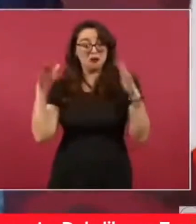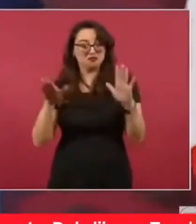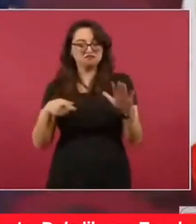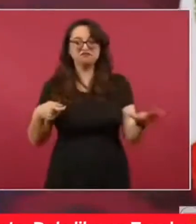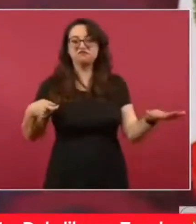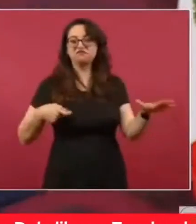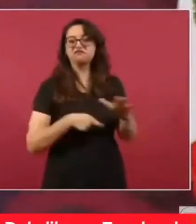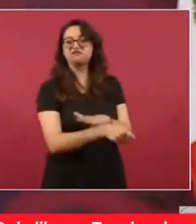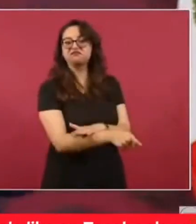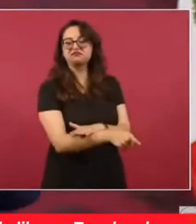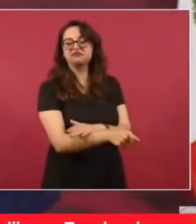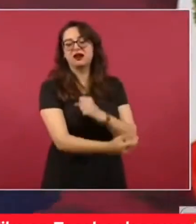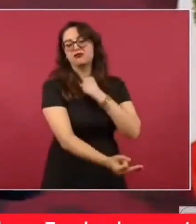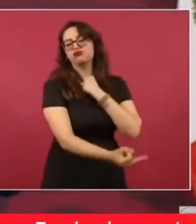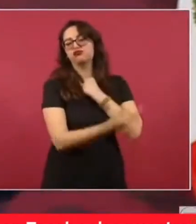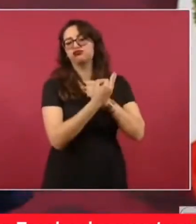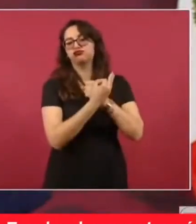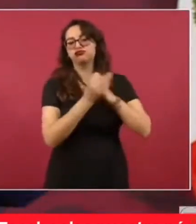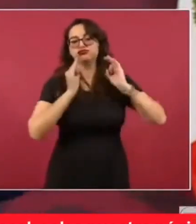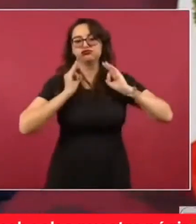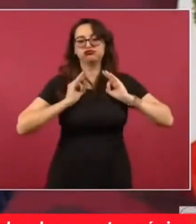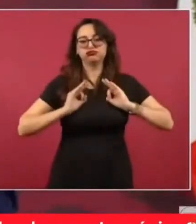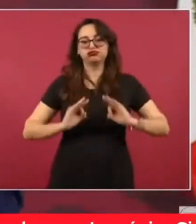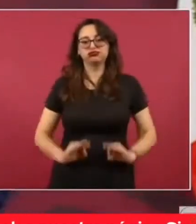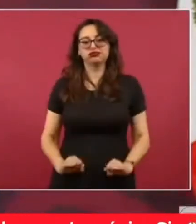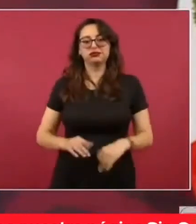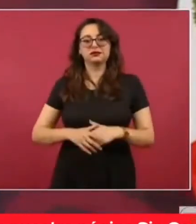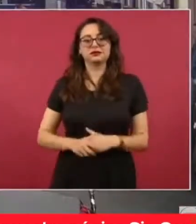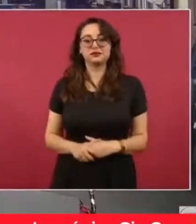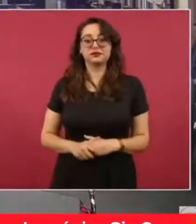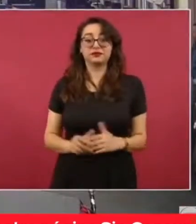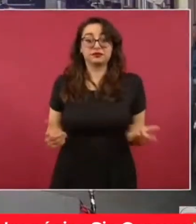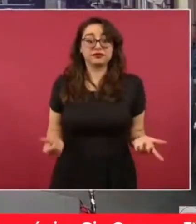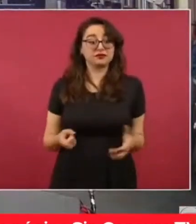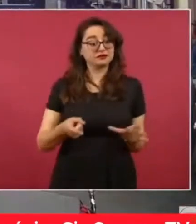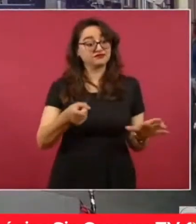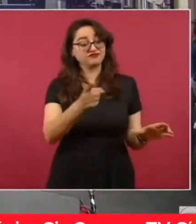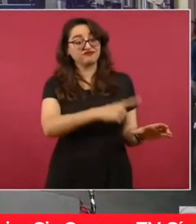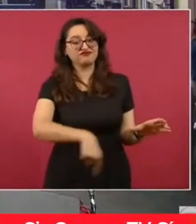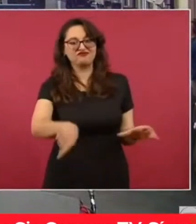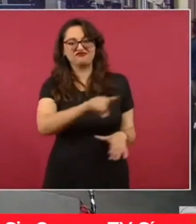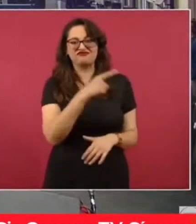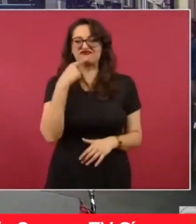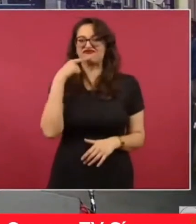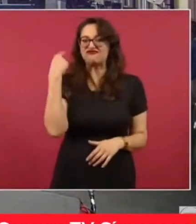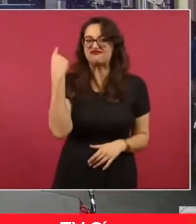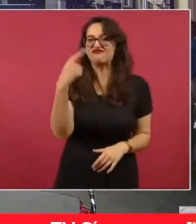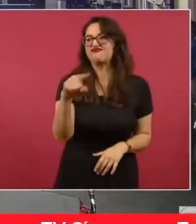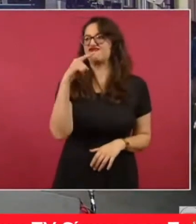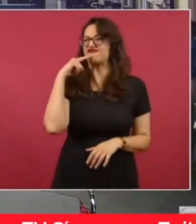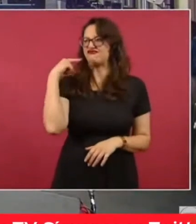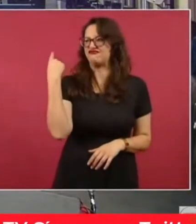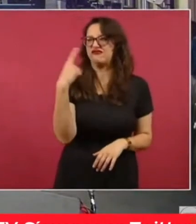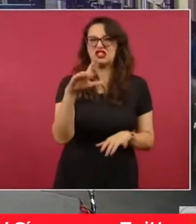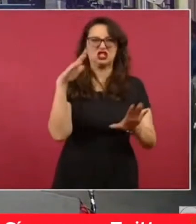este denuncian denuncian denuncian denuncian se manifiestan